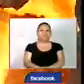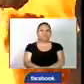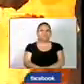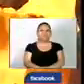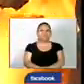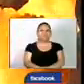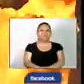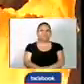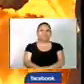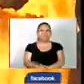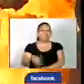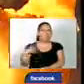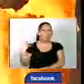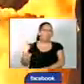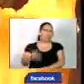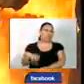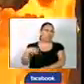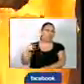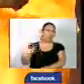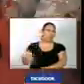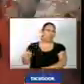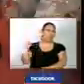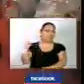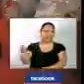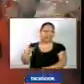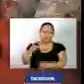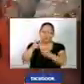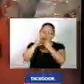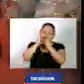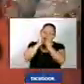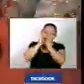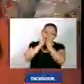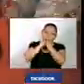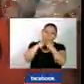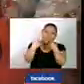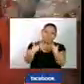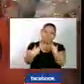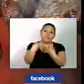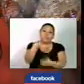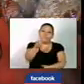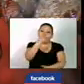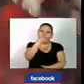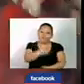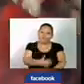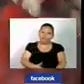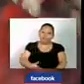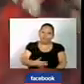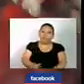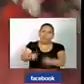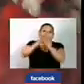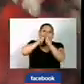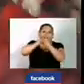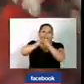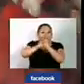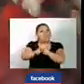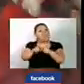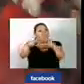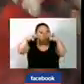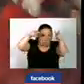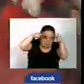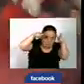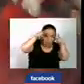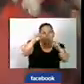no hombre esta imagen da apetito carnita de res o cerdo